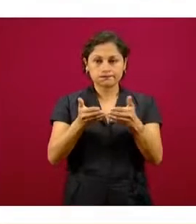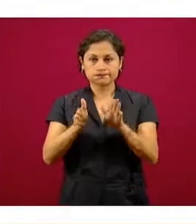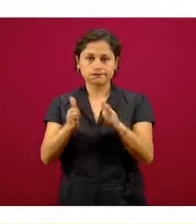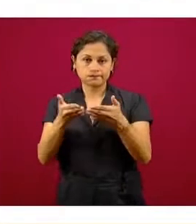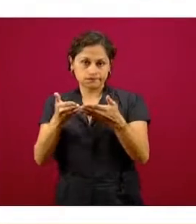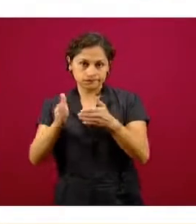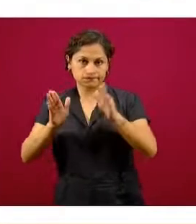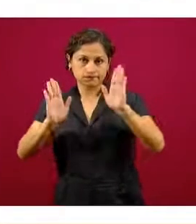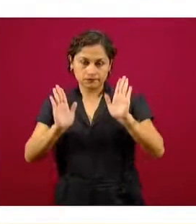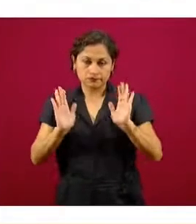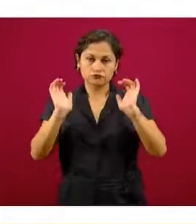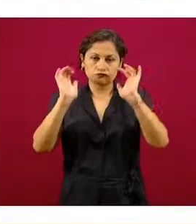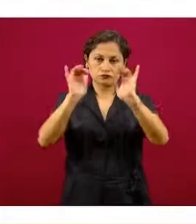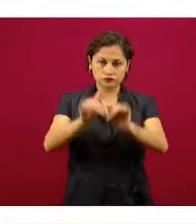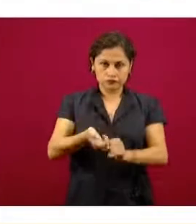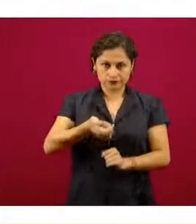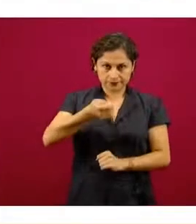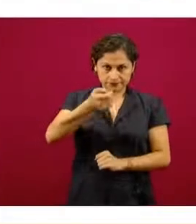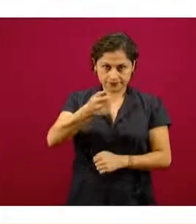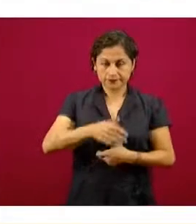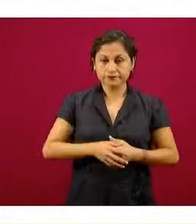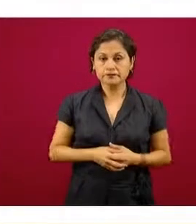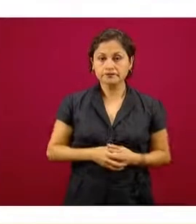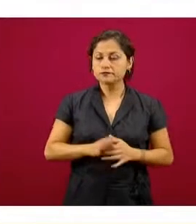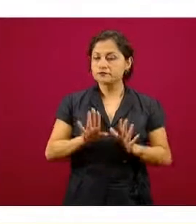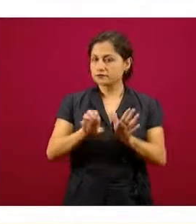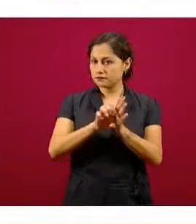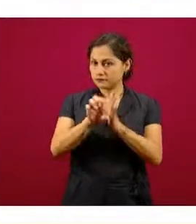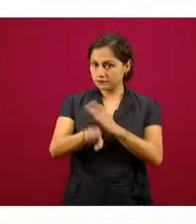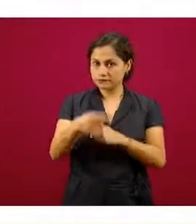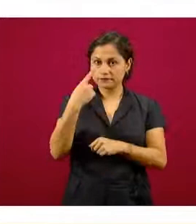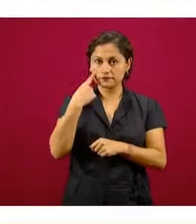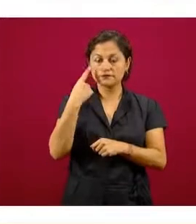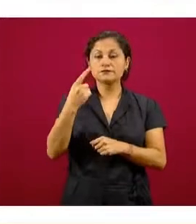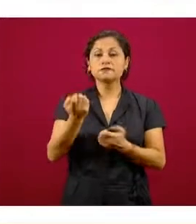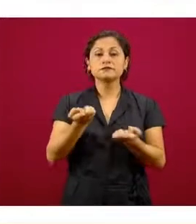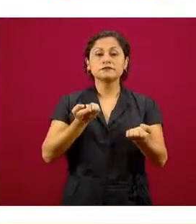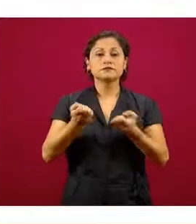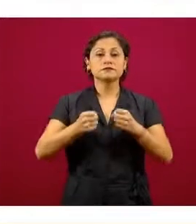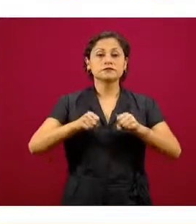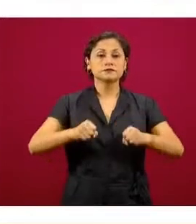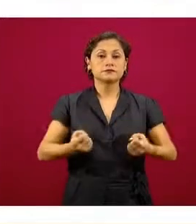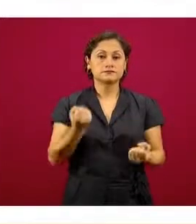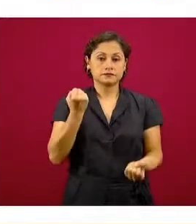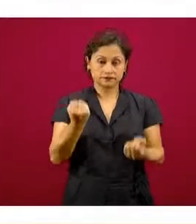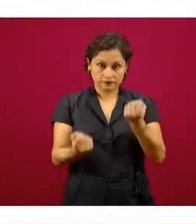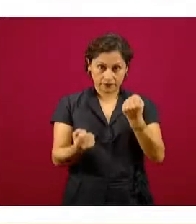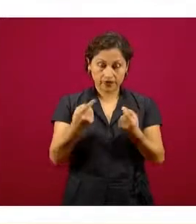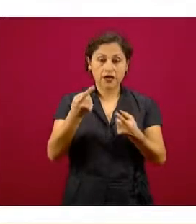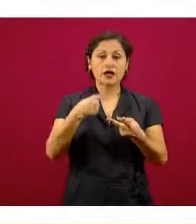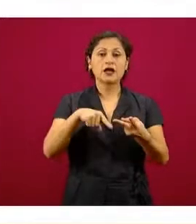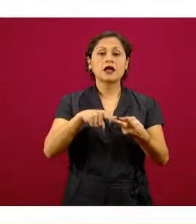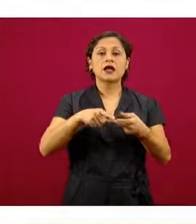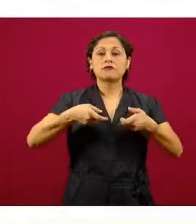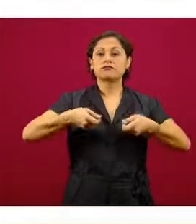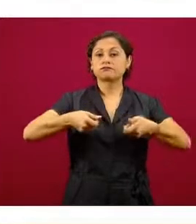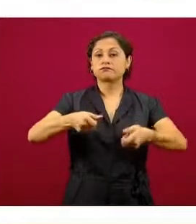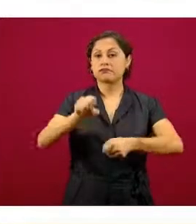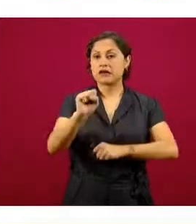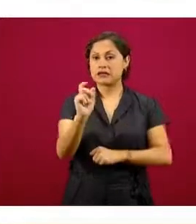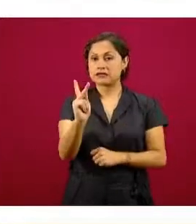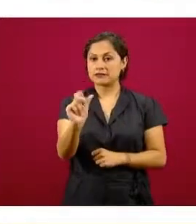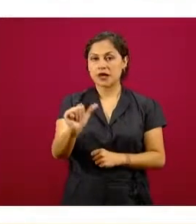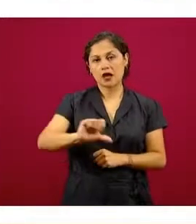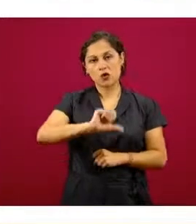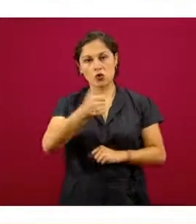permitir cierto aforo para cada una de ellas. En el caso de gimnasios, spas similares, 50% de